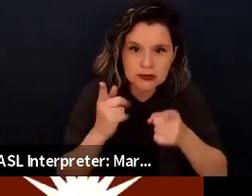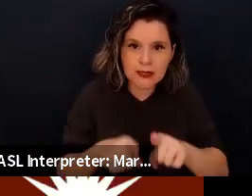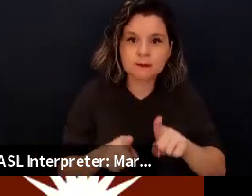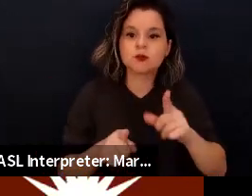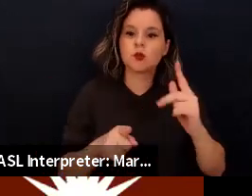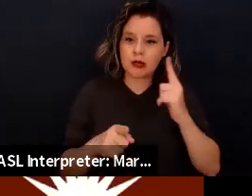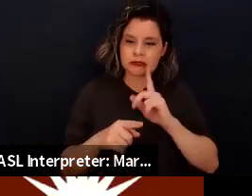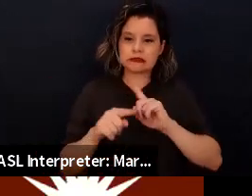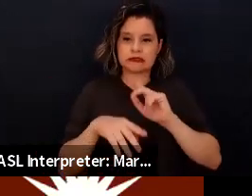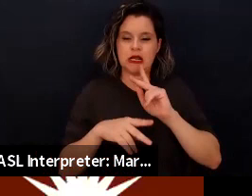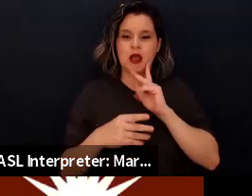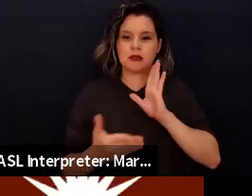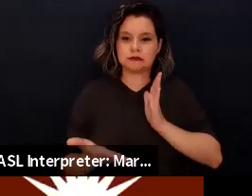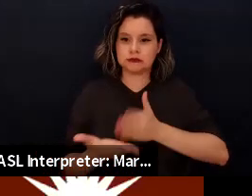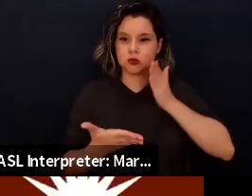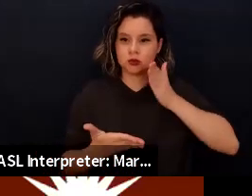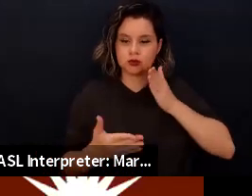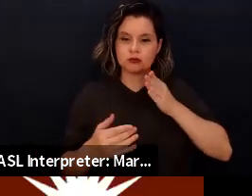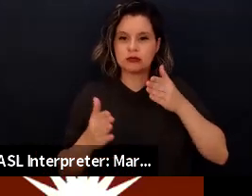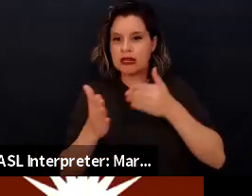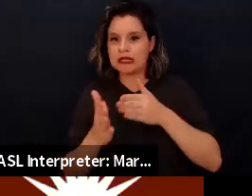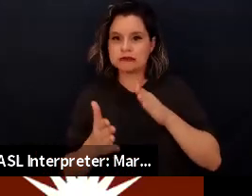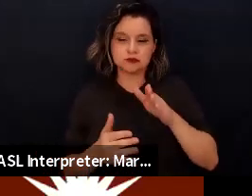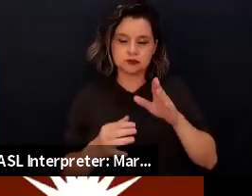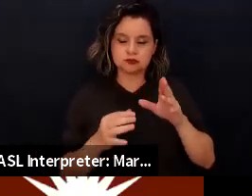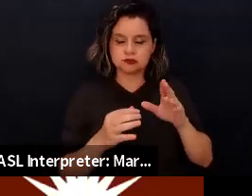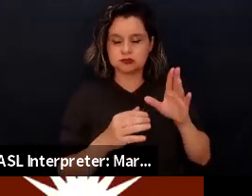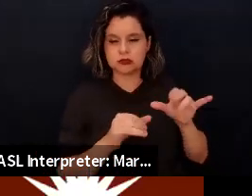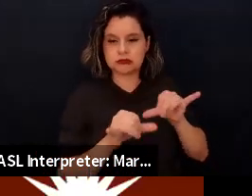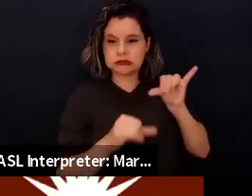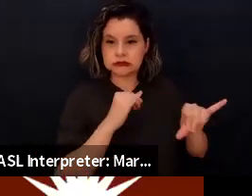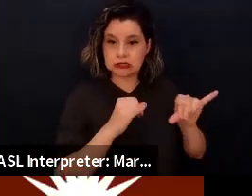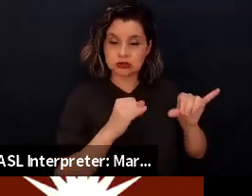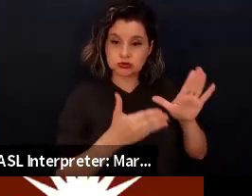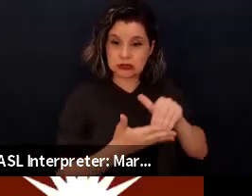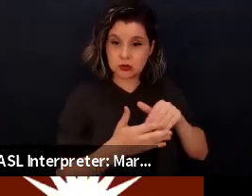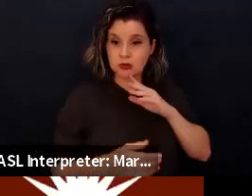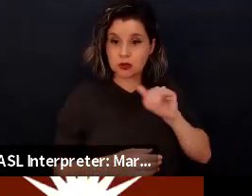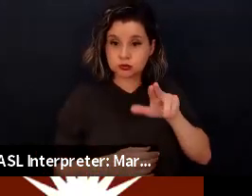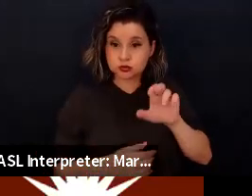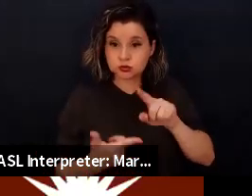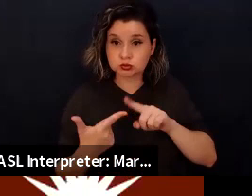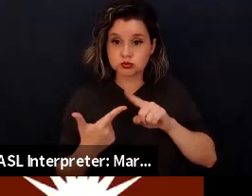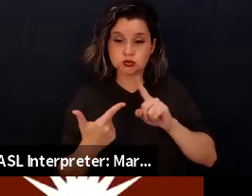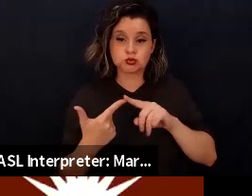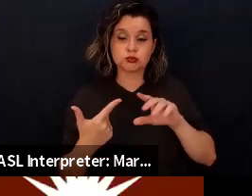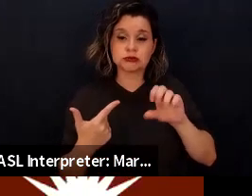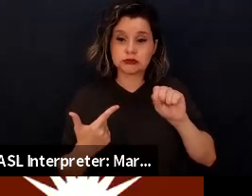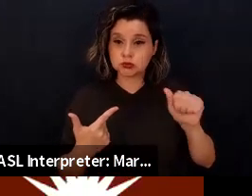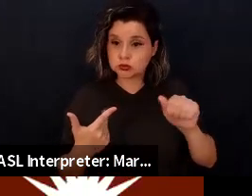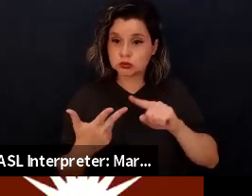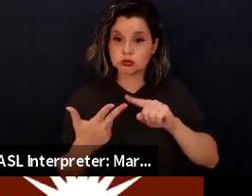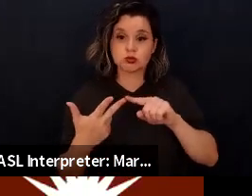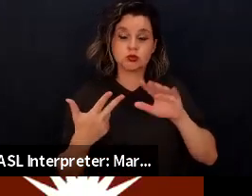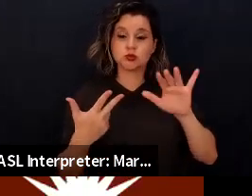un tipo de denuncia en contra de un centro de detención, ya sea por abuso, por contacto sexual